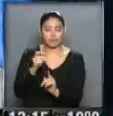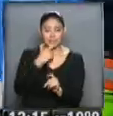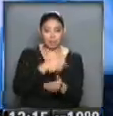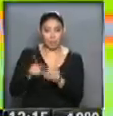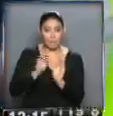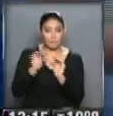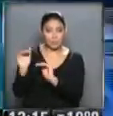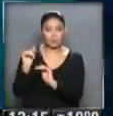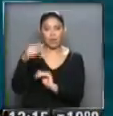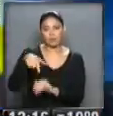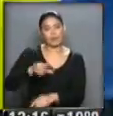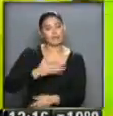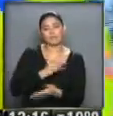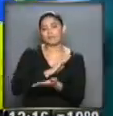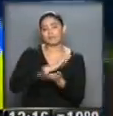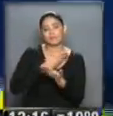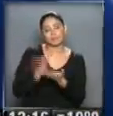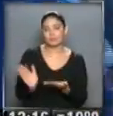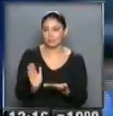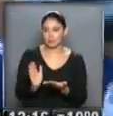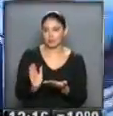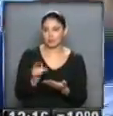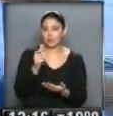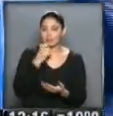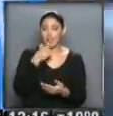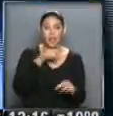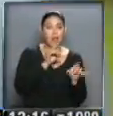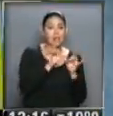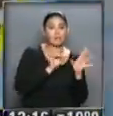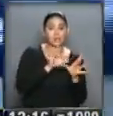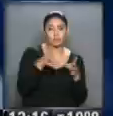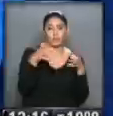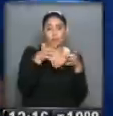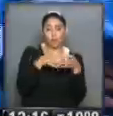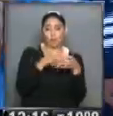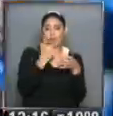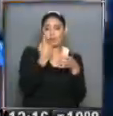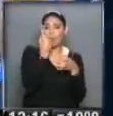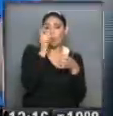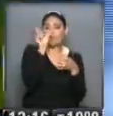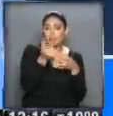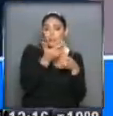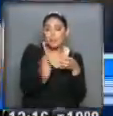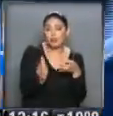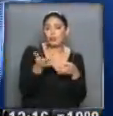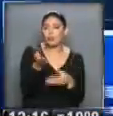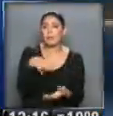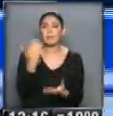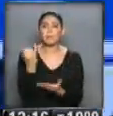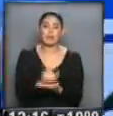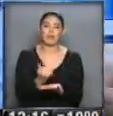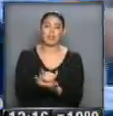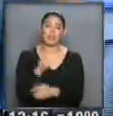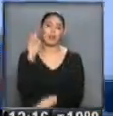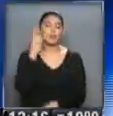a Mascherano lo cuelgan directamente. Dejar en una eliminatoria a un equipo con uno menos por una pavada de este tipo, increíble. Lo cierto